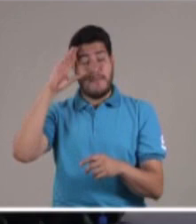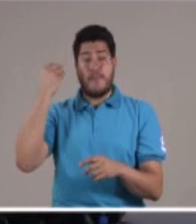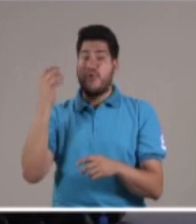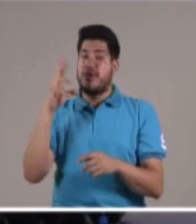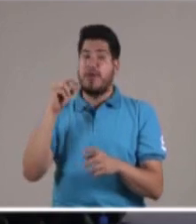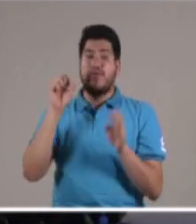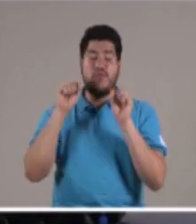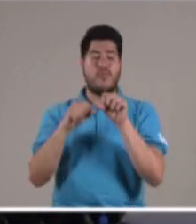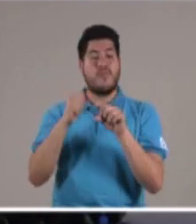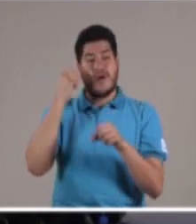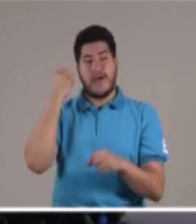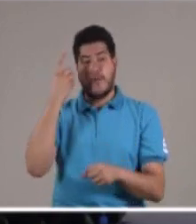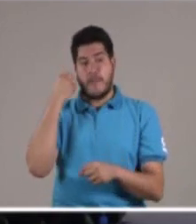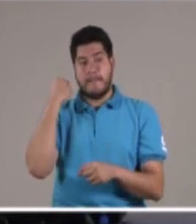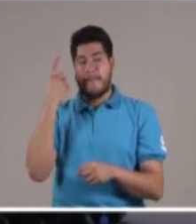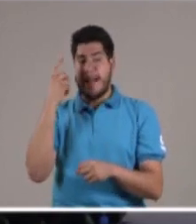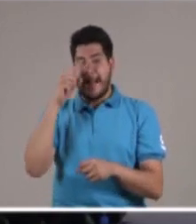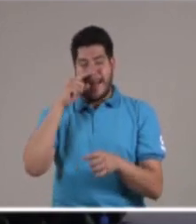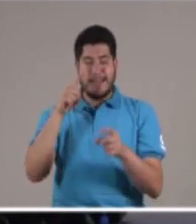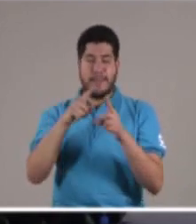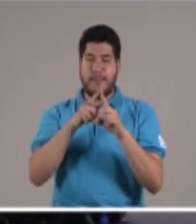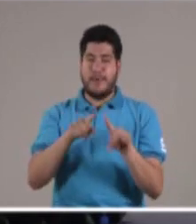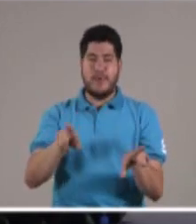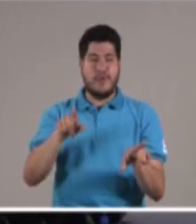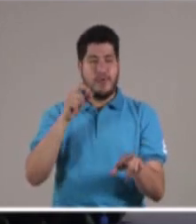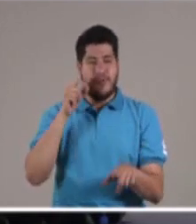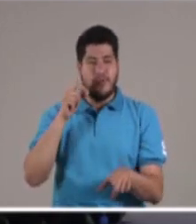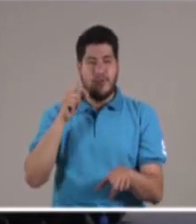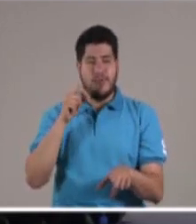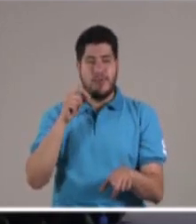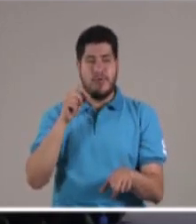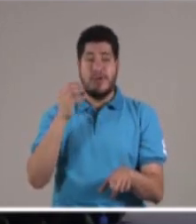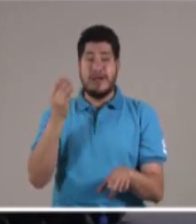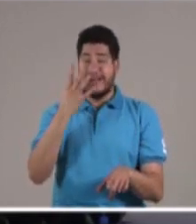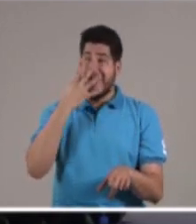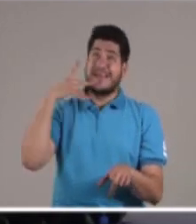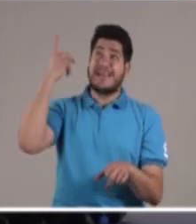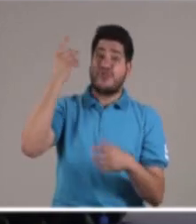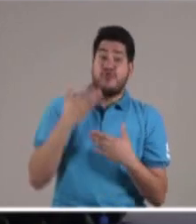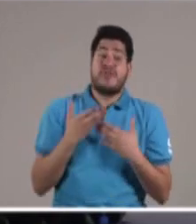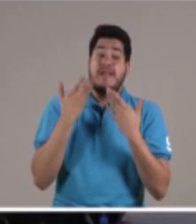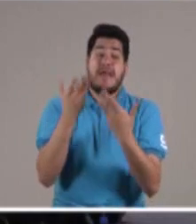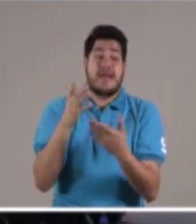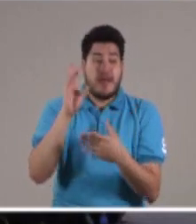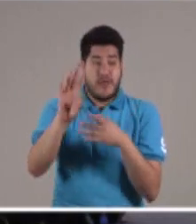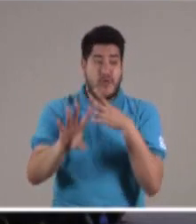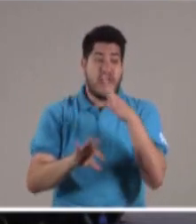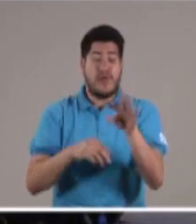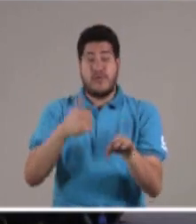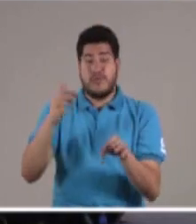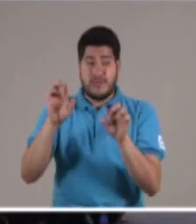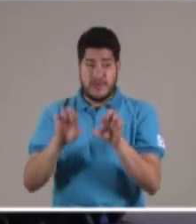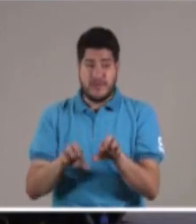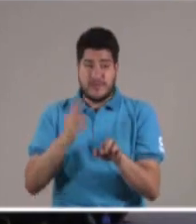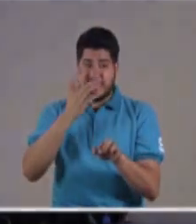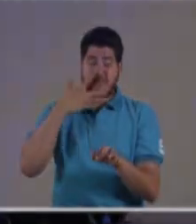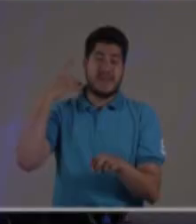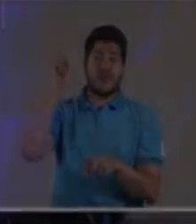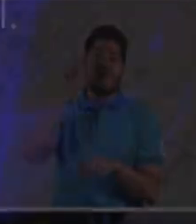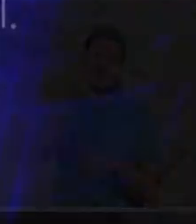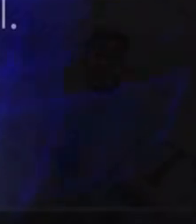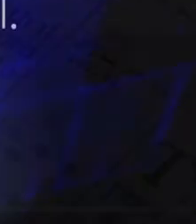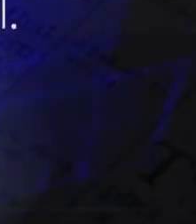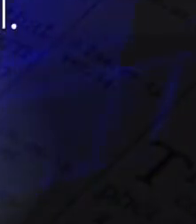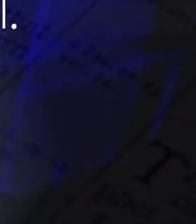comprender ni puede asimilar que al otro Dios le ha dado algo y si Dios te dio a ti algo